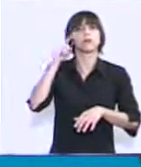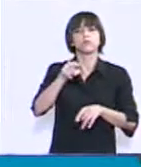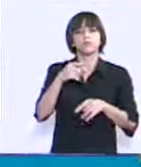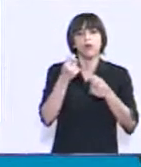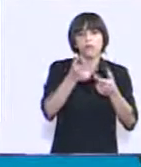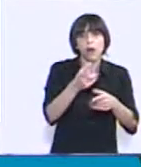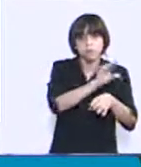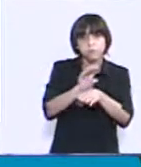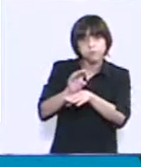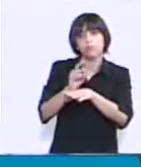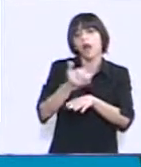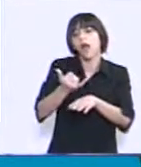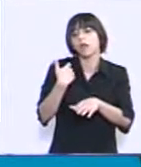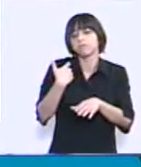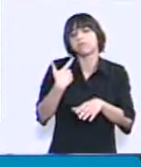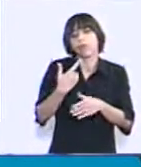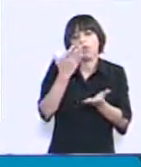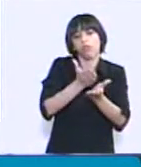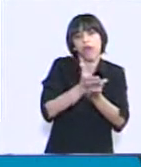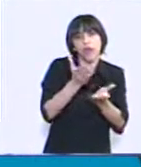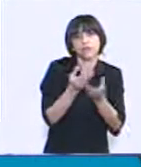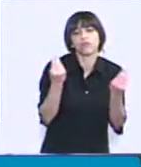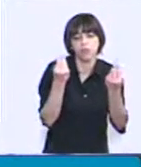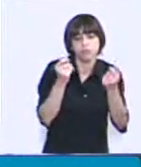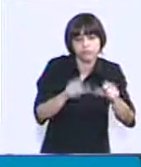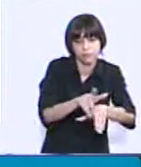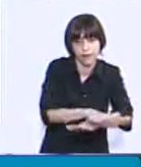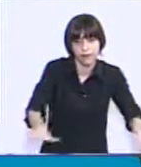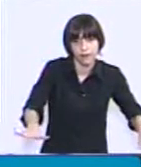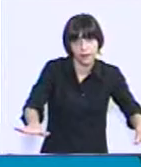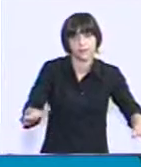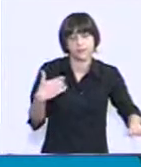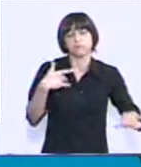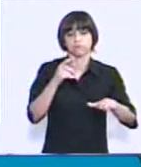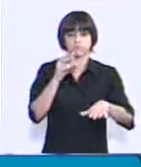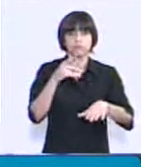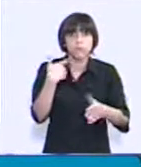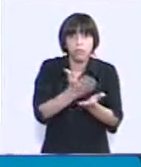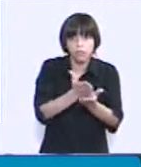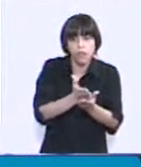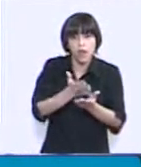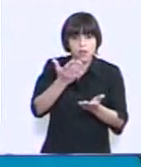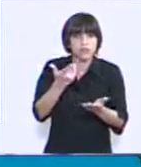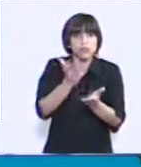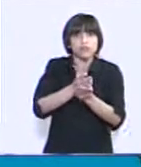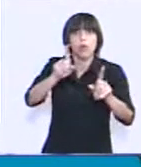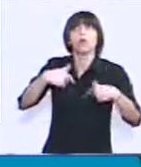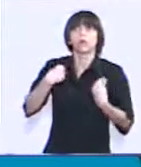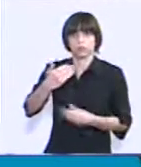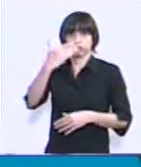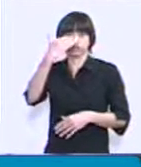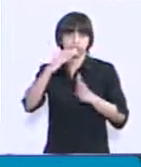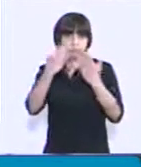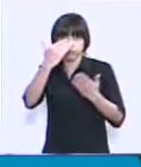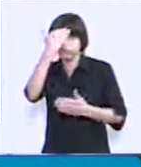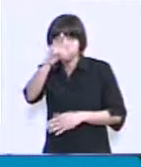de una asignación a la niñez. Una asignación que está en los tratados internacionales y consagrada en la Constitución